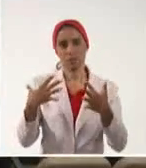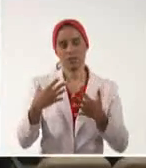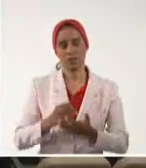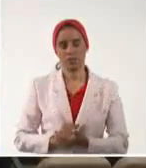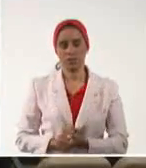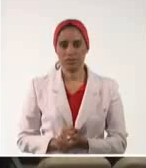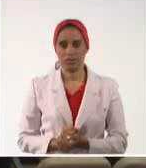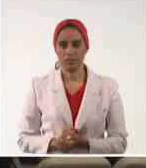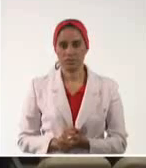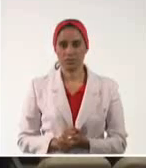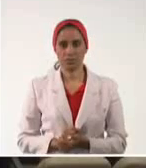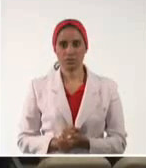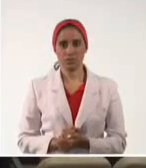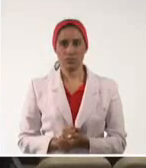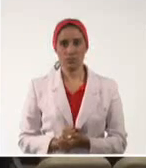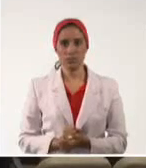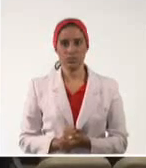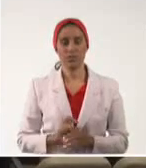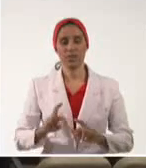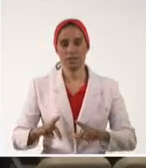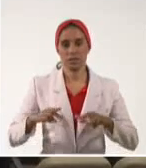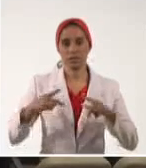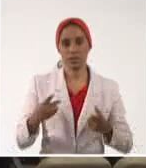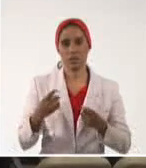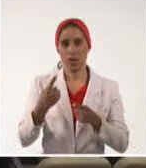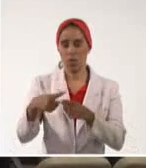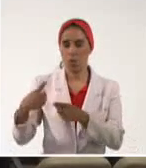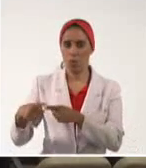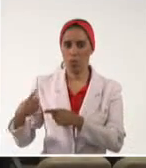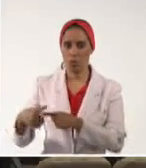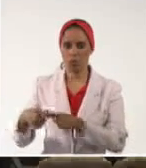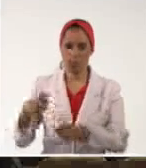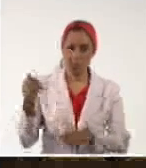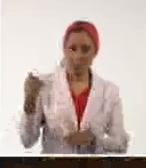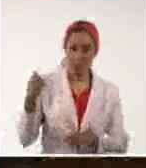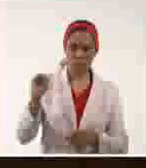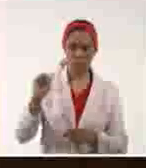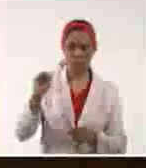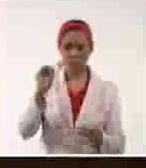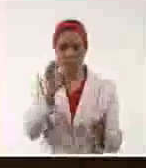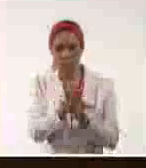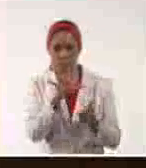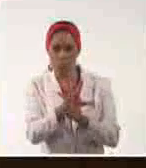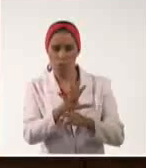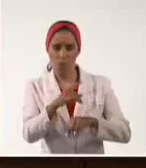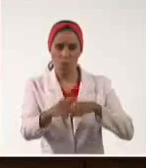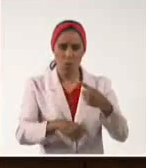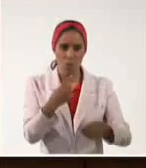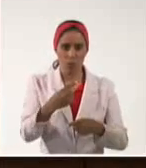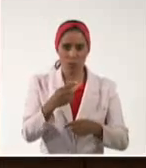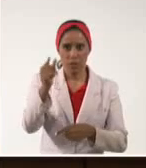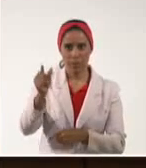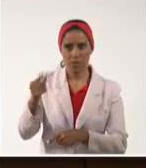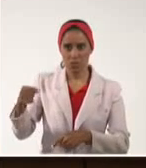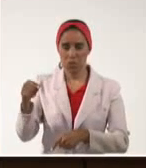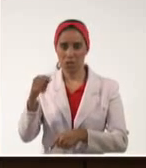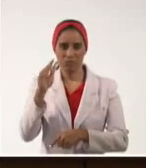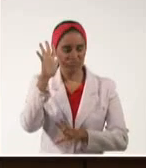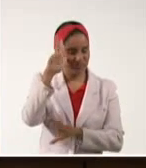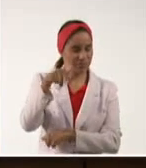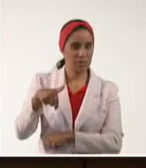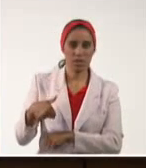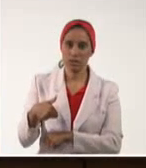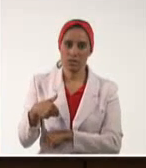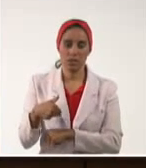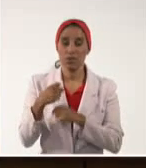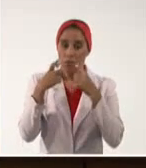reactivan incluso las amenazas de actos terroristas que las autoridades hacen como que no ven o no reconocen,